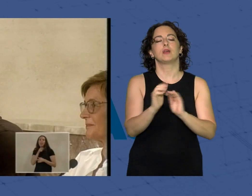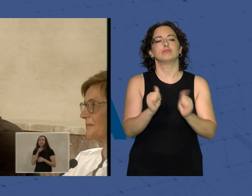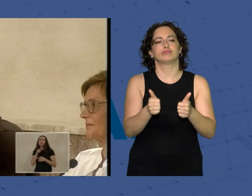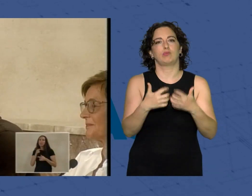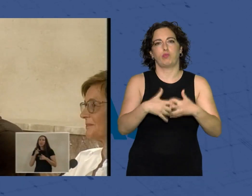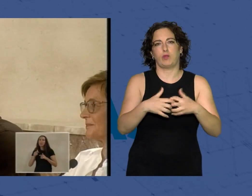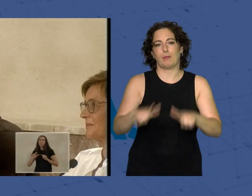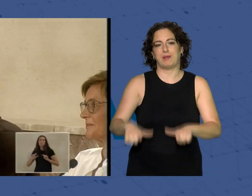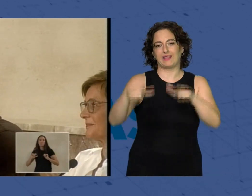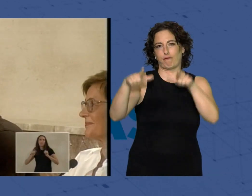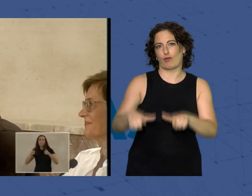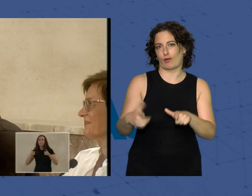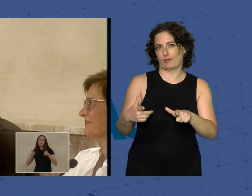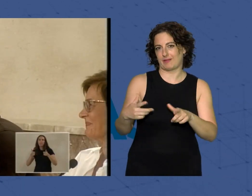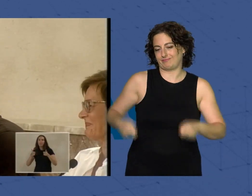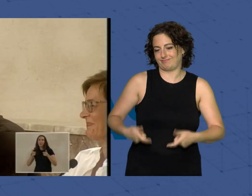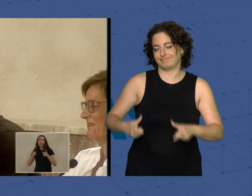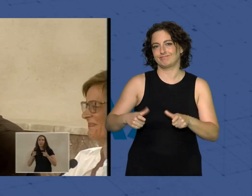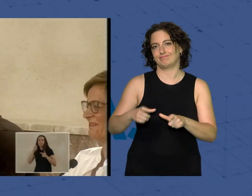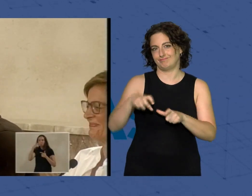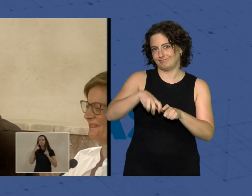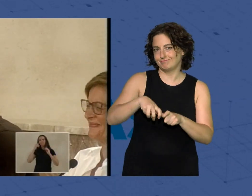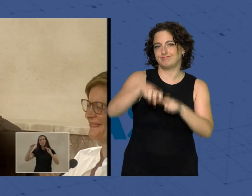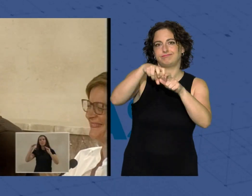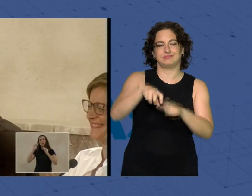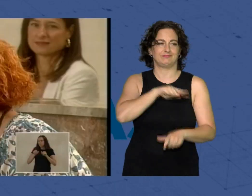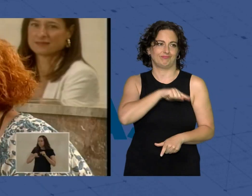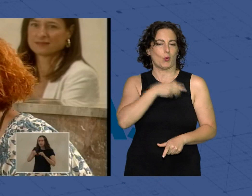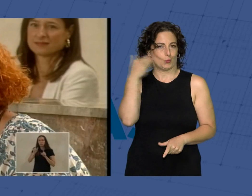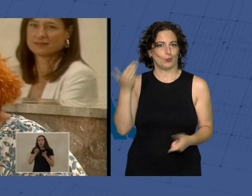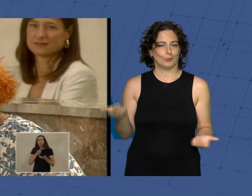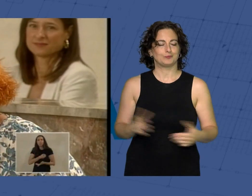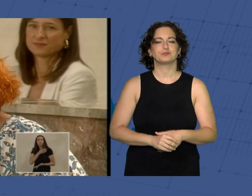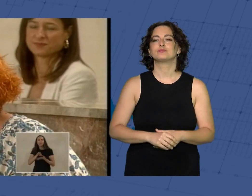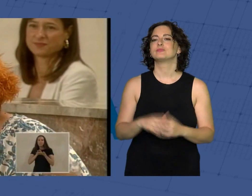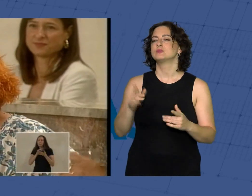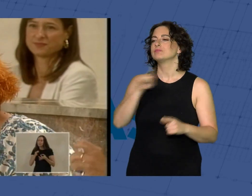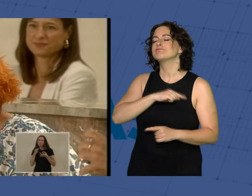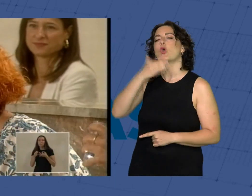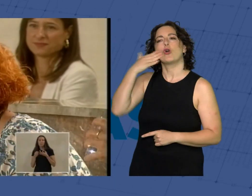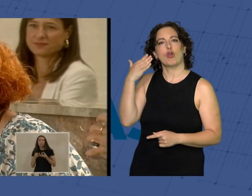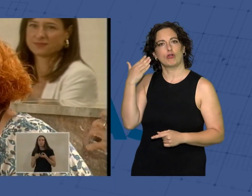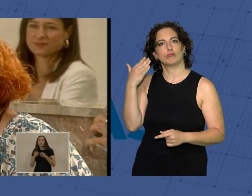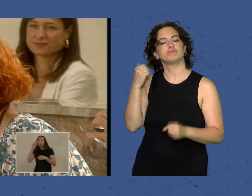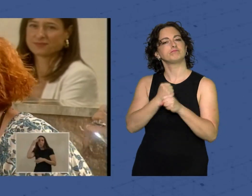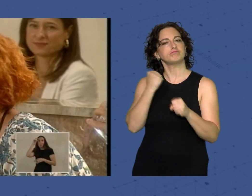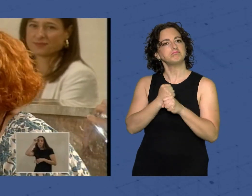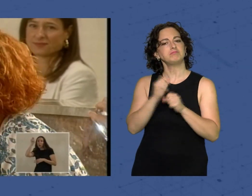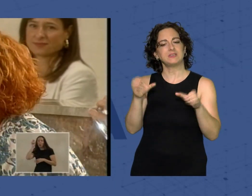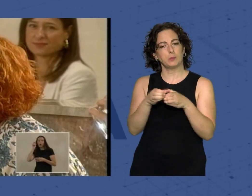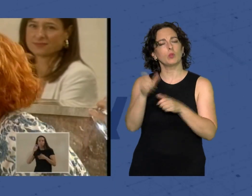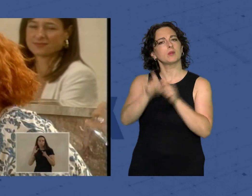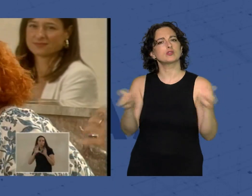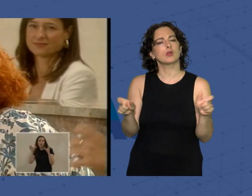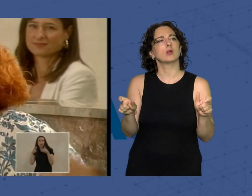plataforma elevadora, la verdad es que ha sido un orgullo. Ha sido un honor trabajar con un equipo de personas que aunque